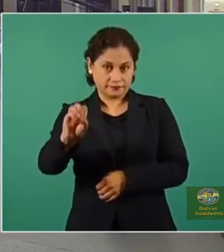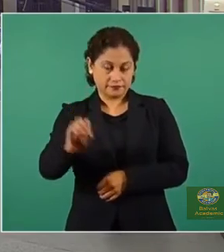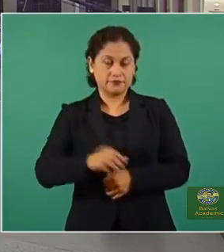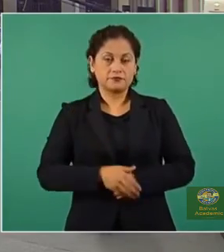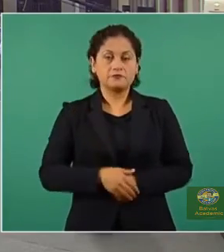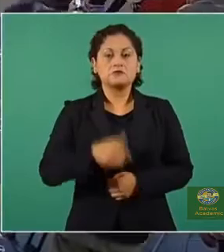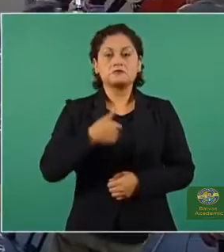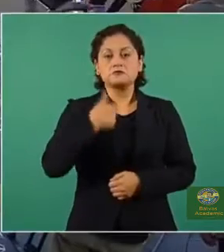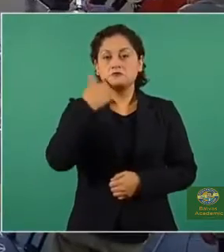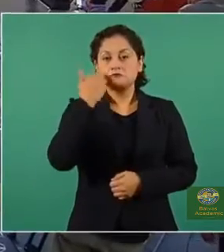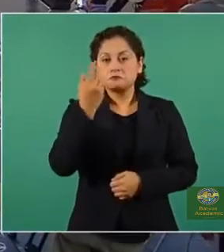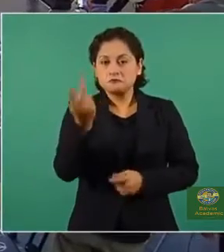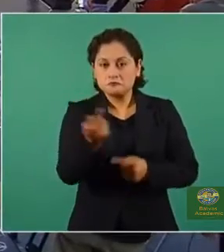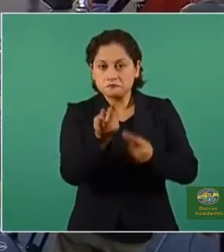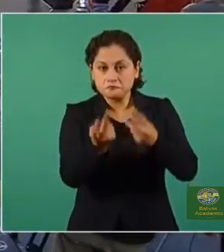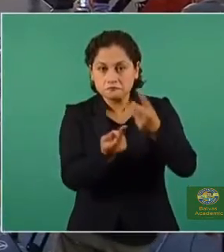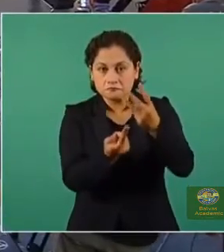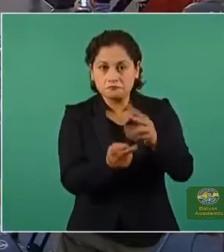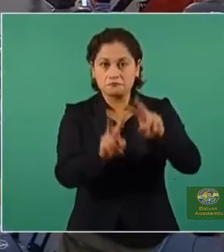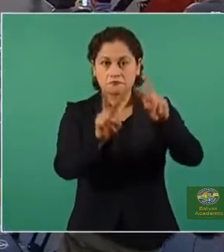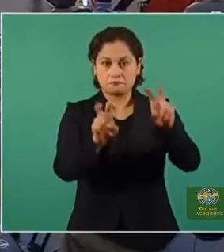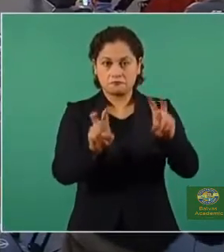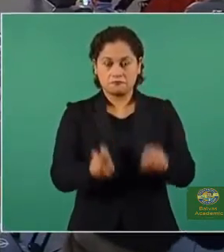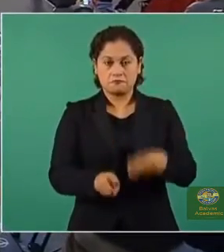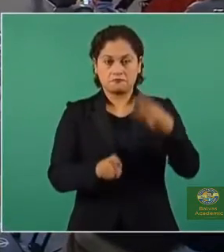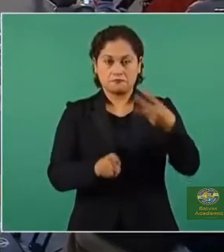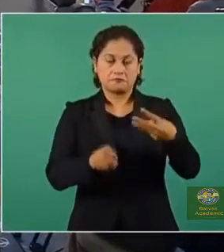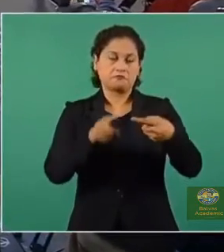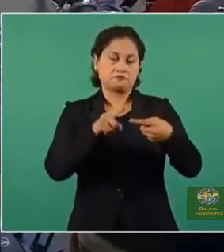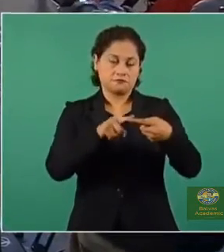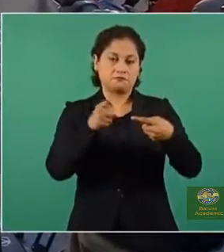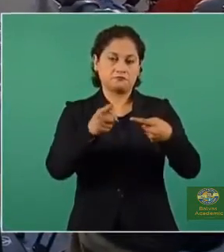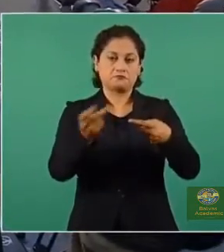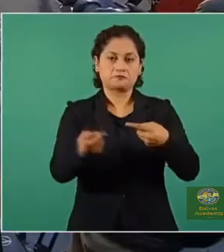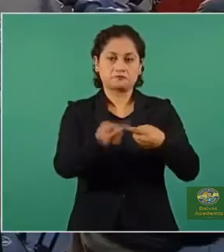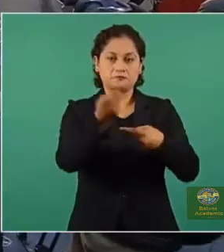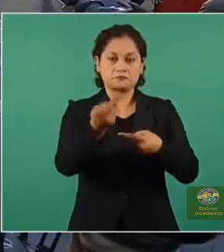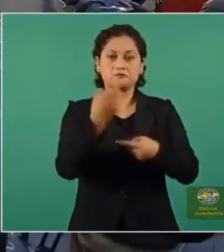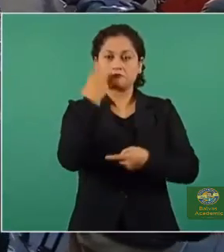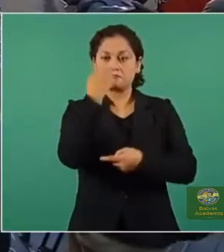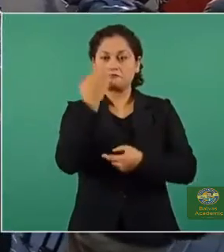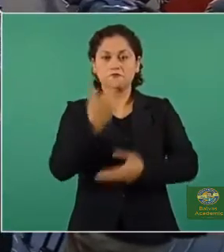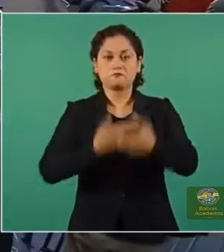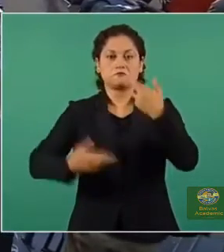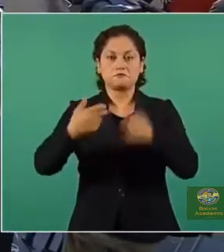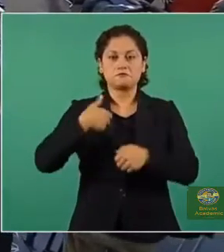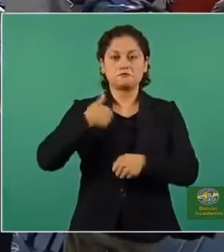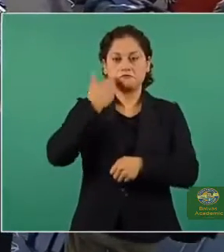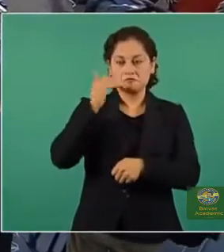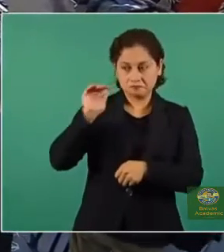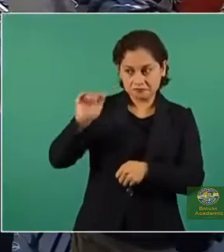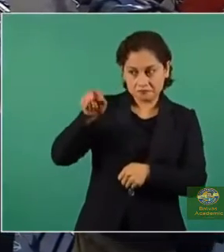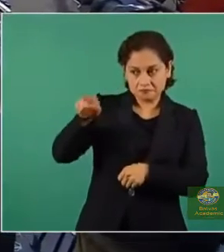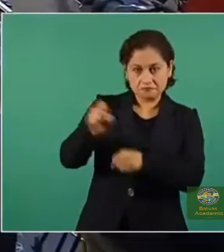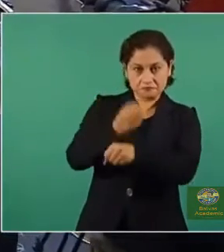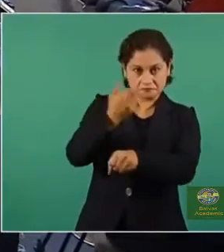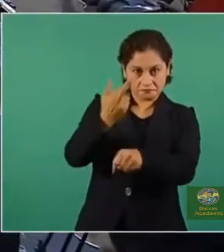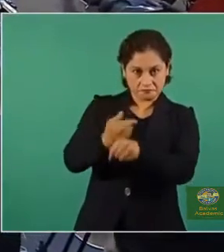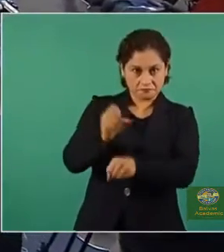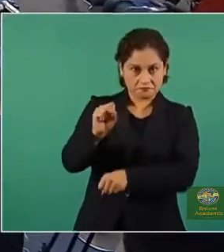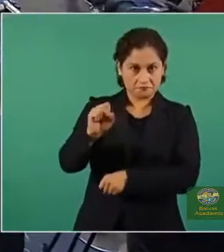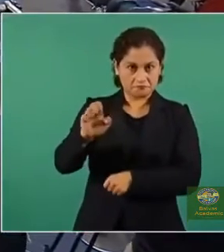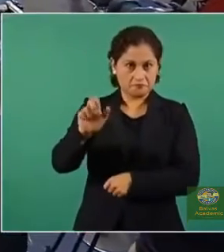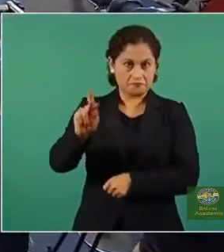Plantearle tres temas en cuanto al regreso a clases. Quisiera preguntarle a la secretaria de Educación. El día de ayer,